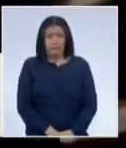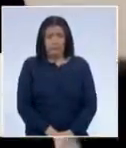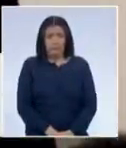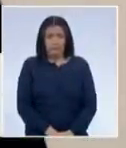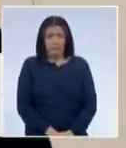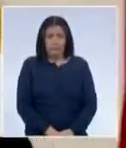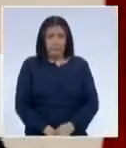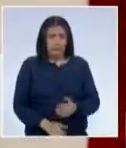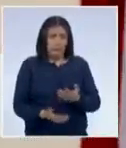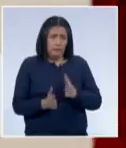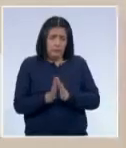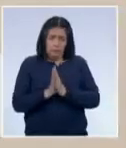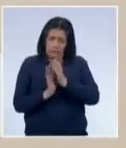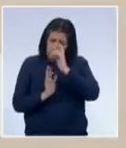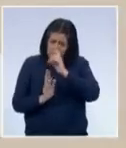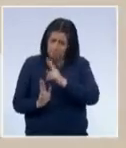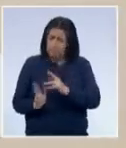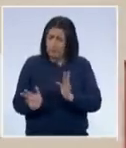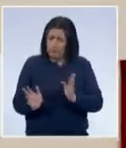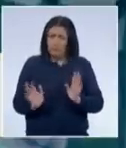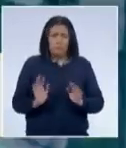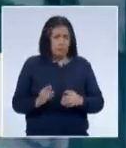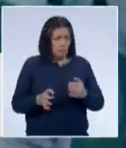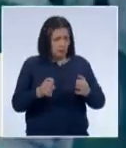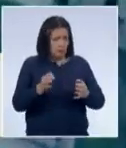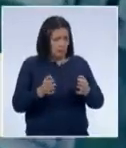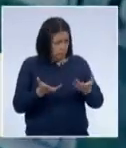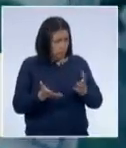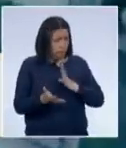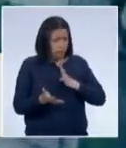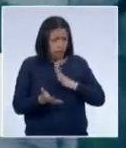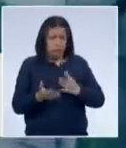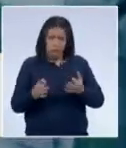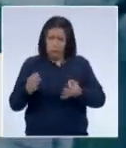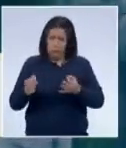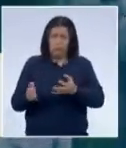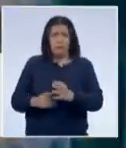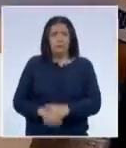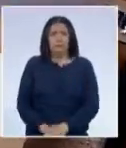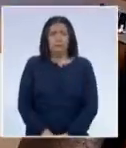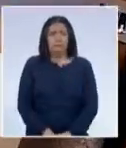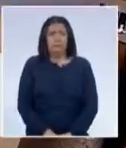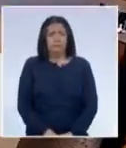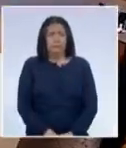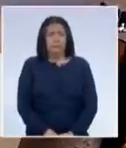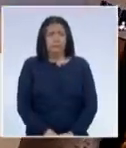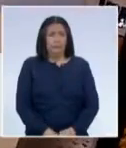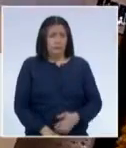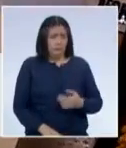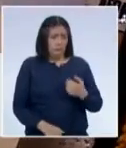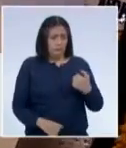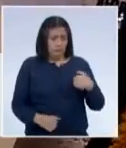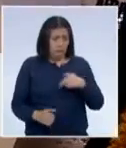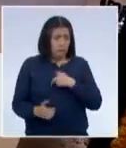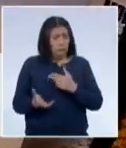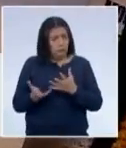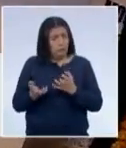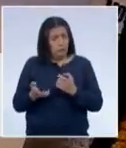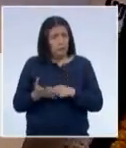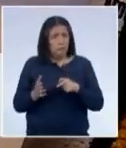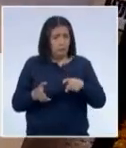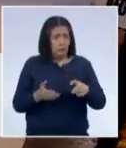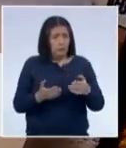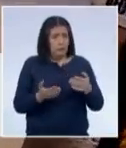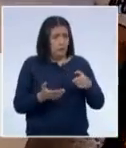tienen respeto y que el caso sea tratado de manera justa deseamos que el tema que en el